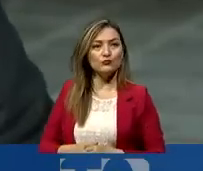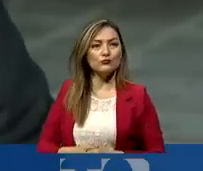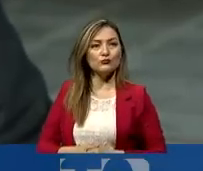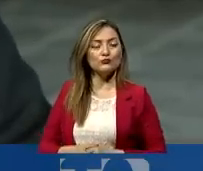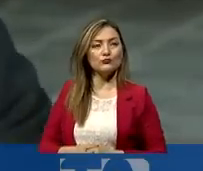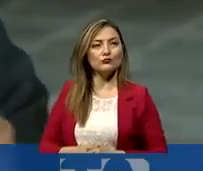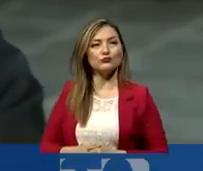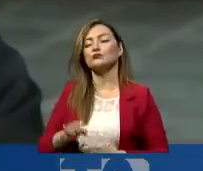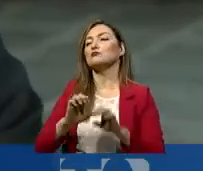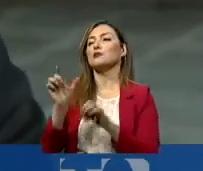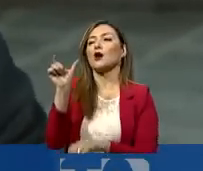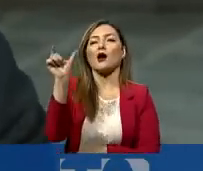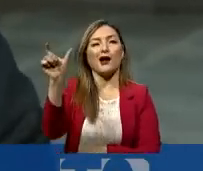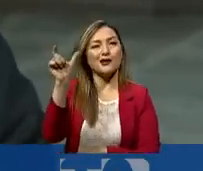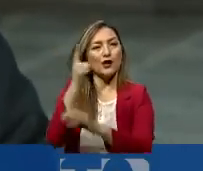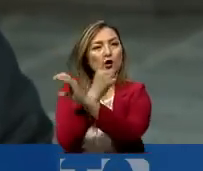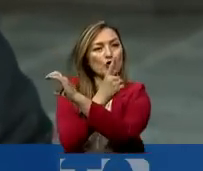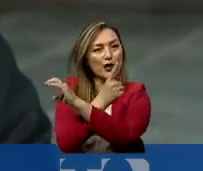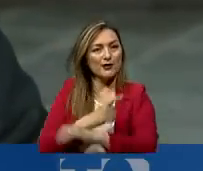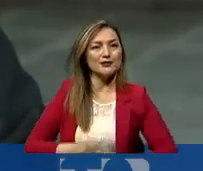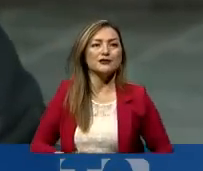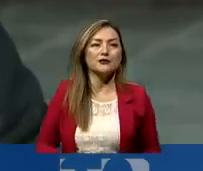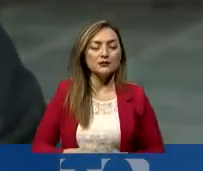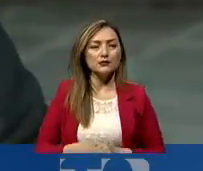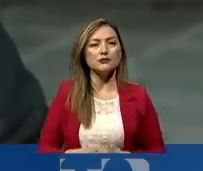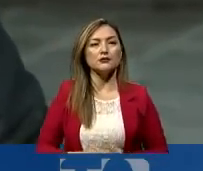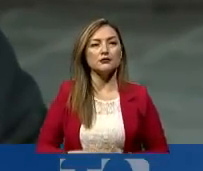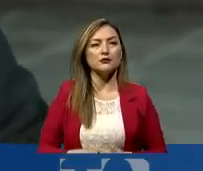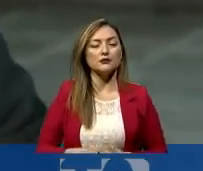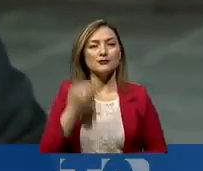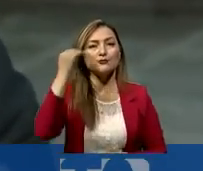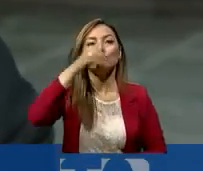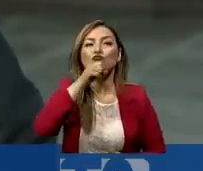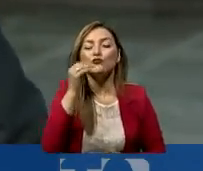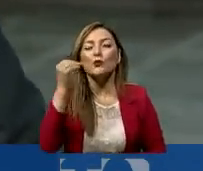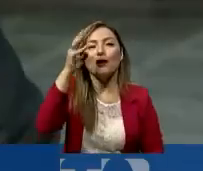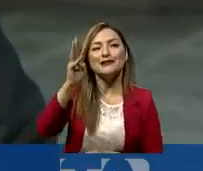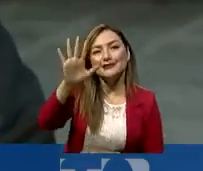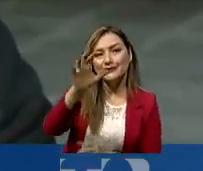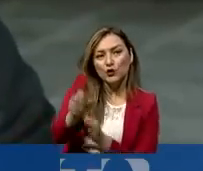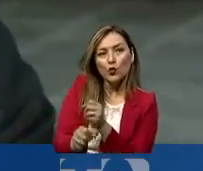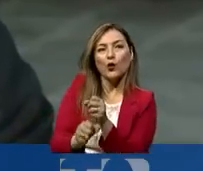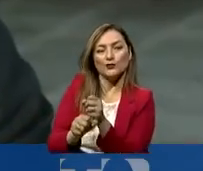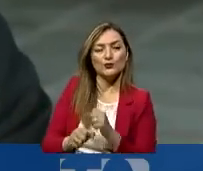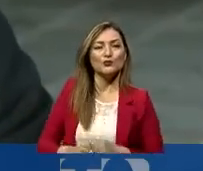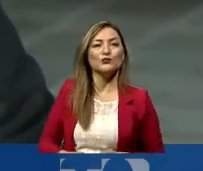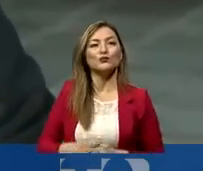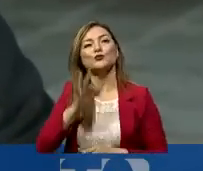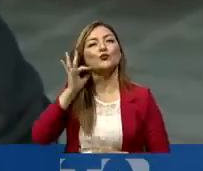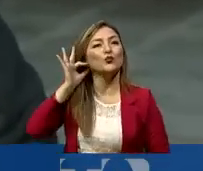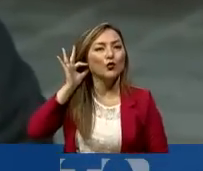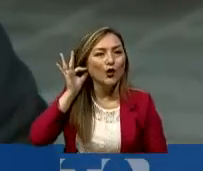pueda identificar con el respectivo carnet de discapacidad. Adultos mayores, más de 65 años.